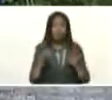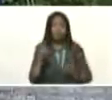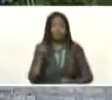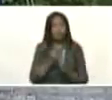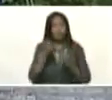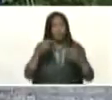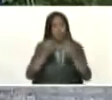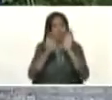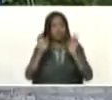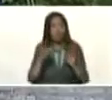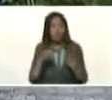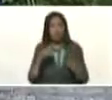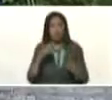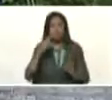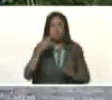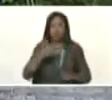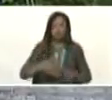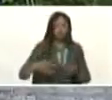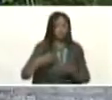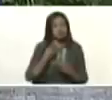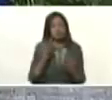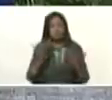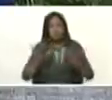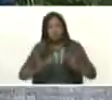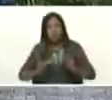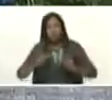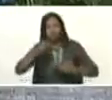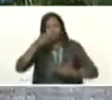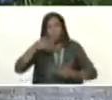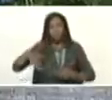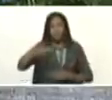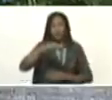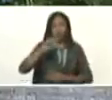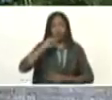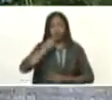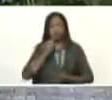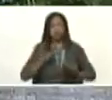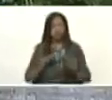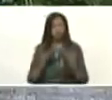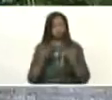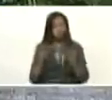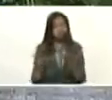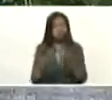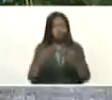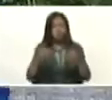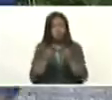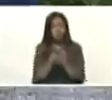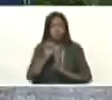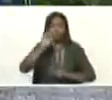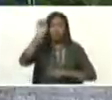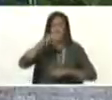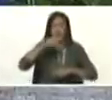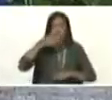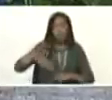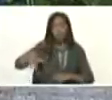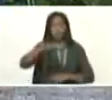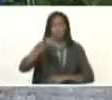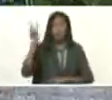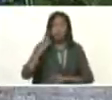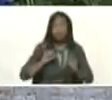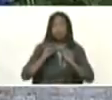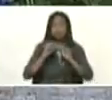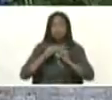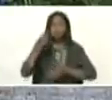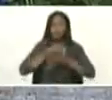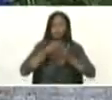solidaridad apasionada del pueblo ruso, y yo la traigo para entregársela a todo el pueblo heroico de Venezuela. Continuemos con